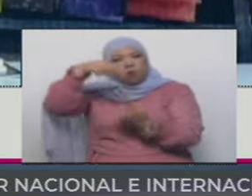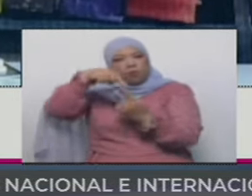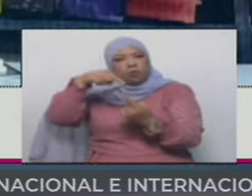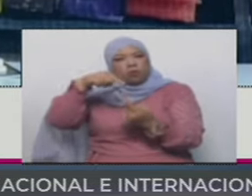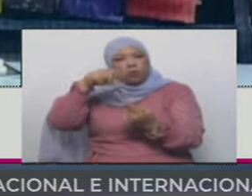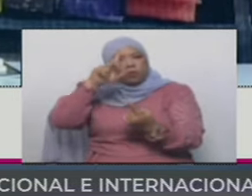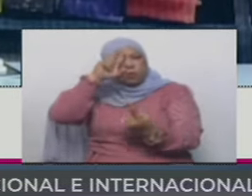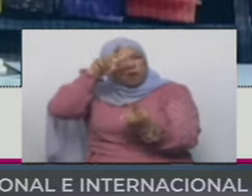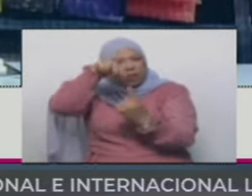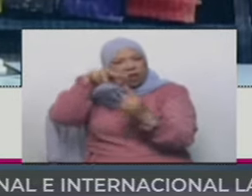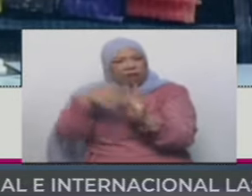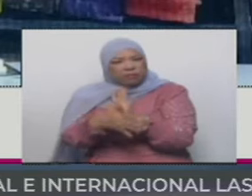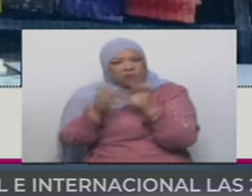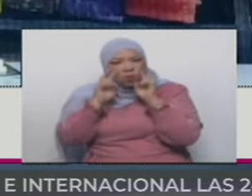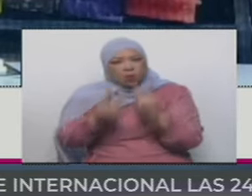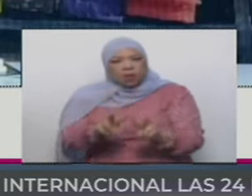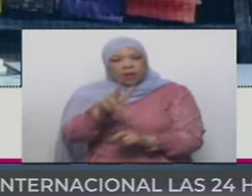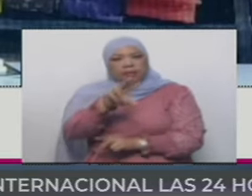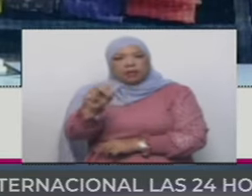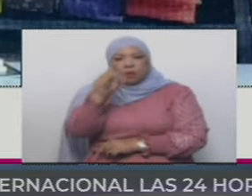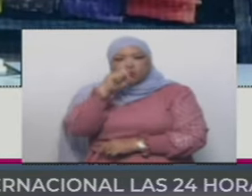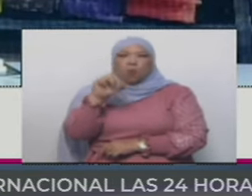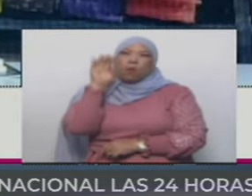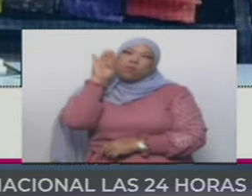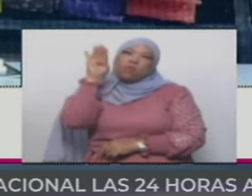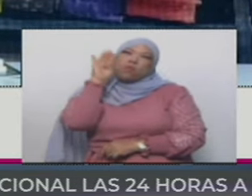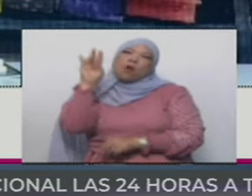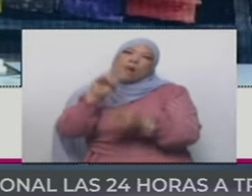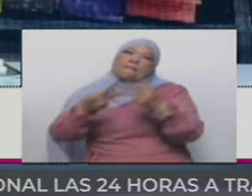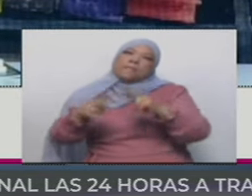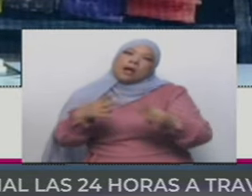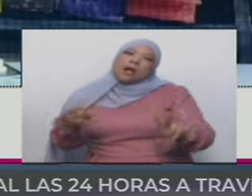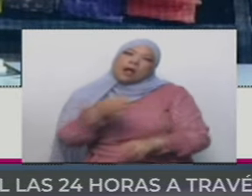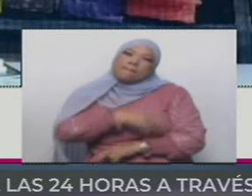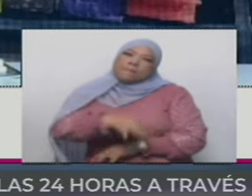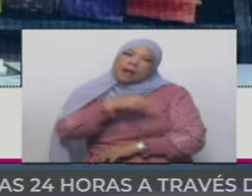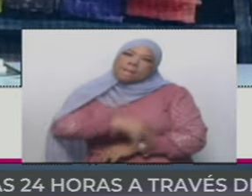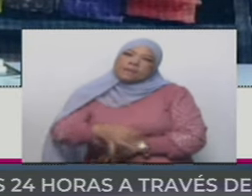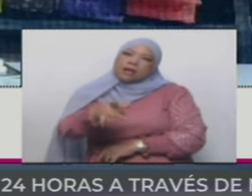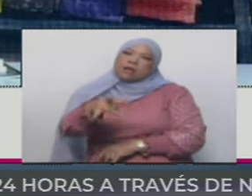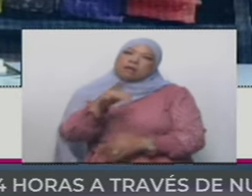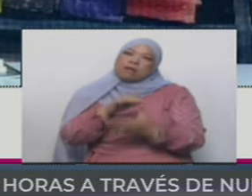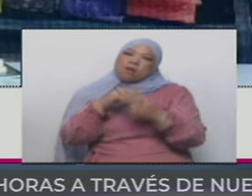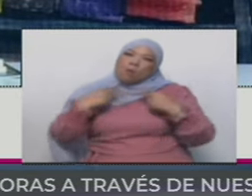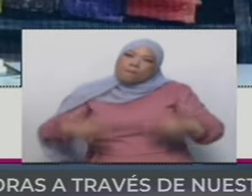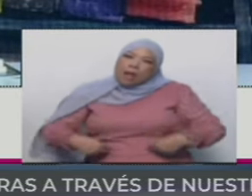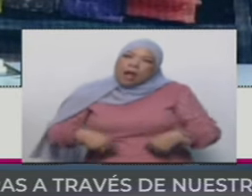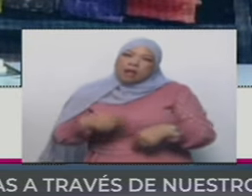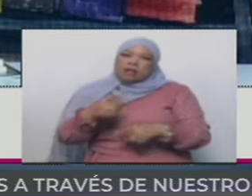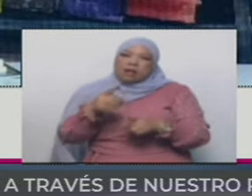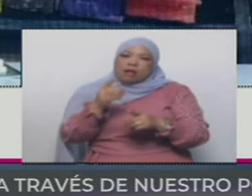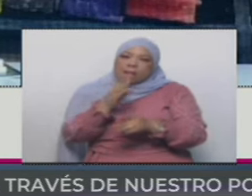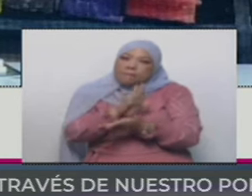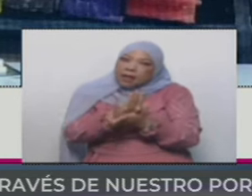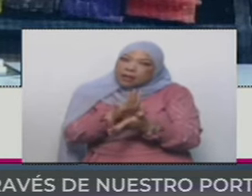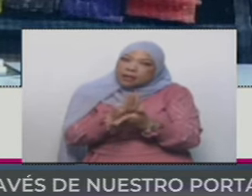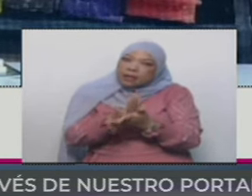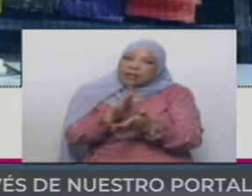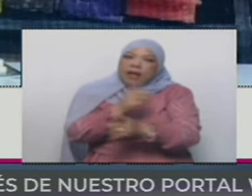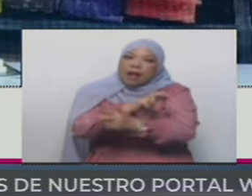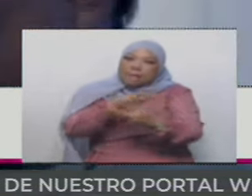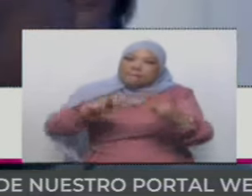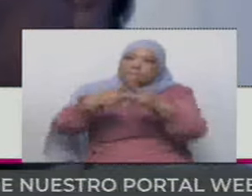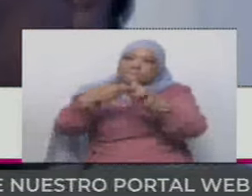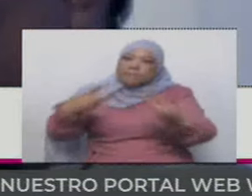nuestra visión de 30 años, tiene que ser la de una sociedad armónica, humanista, pacífica,